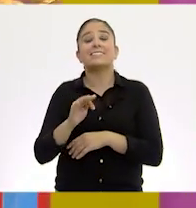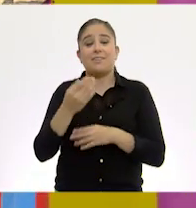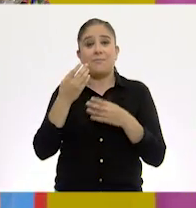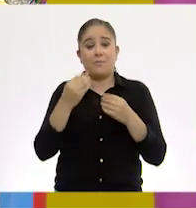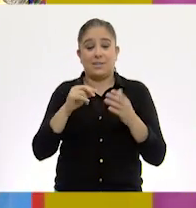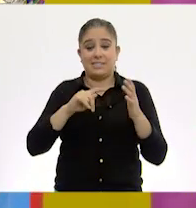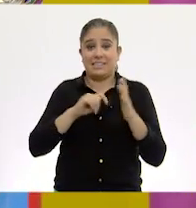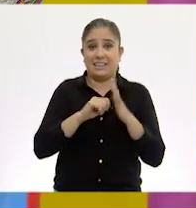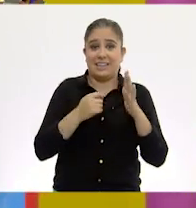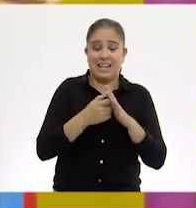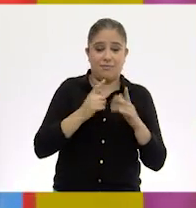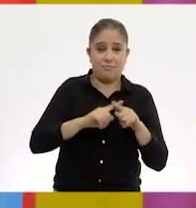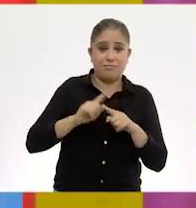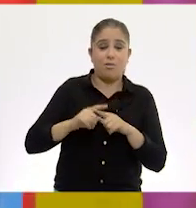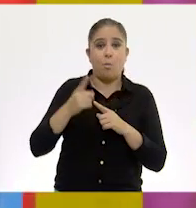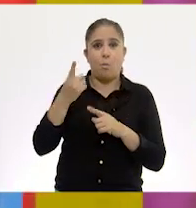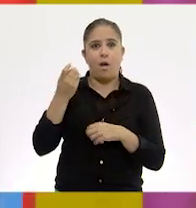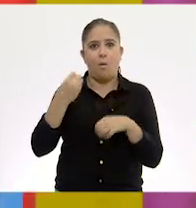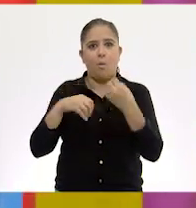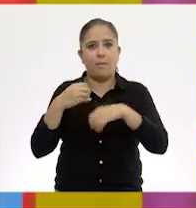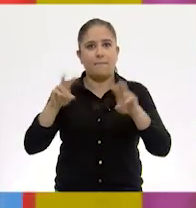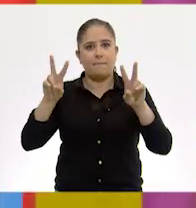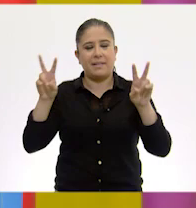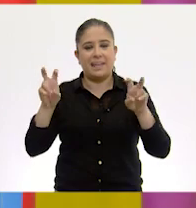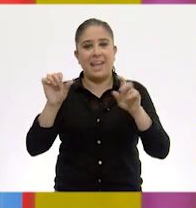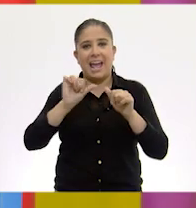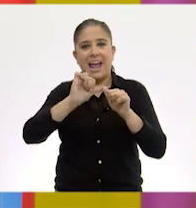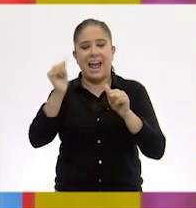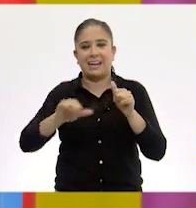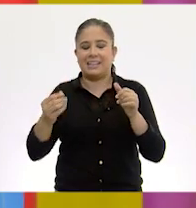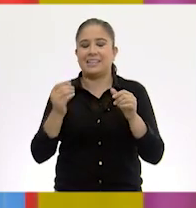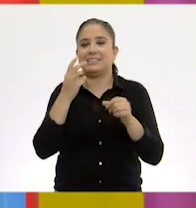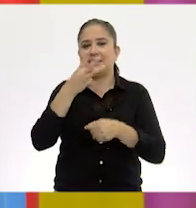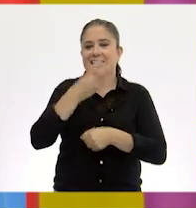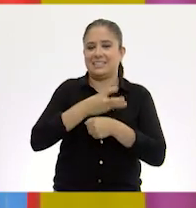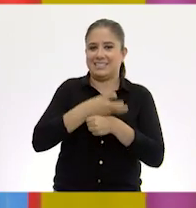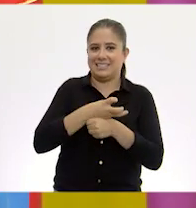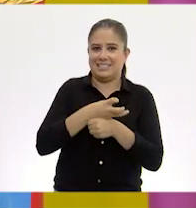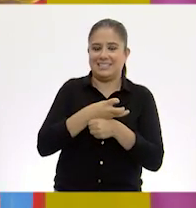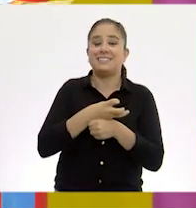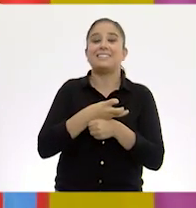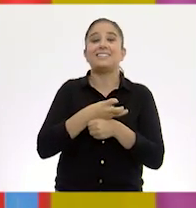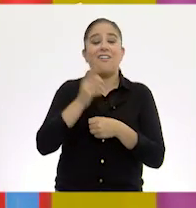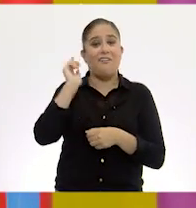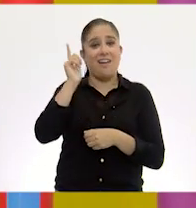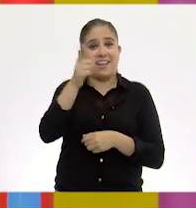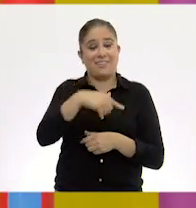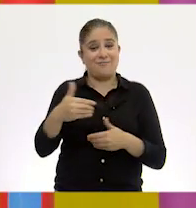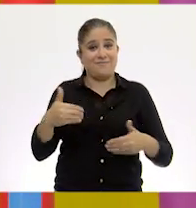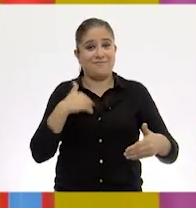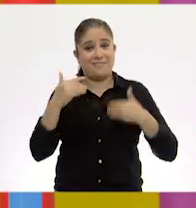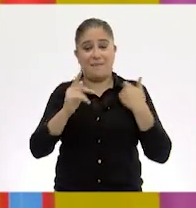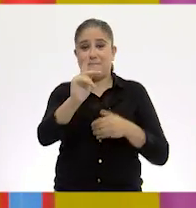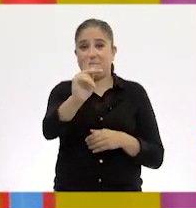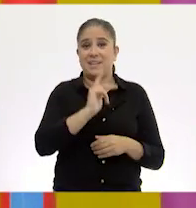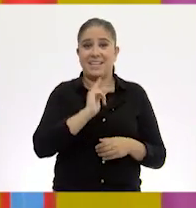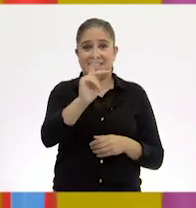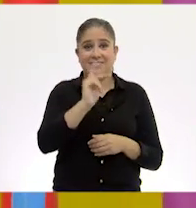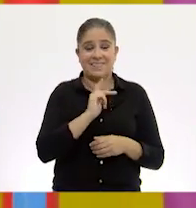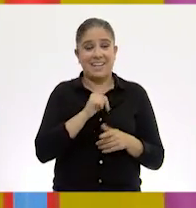técnicas, una sola obra, de la asignatura de artes del tercer grado de primaria. Espero que lo hayan disfrutado tanto como